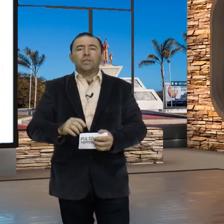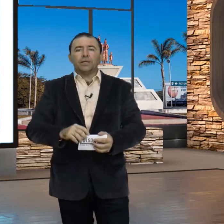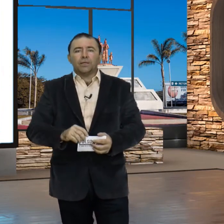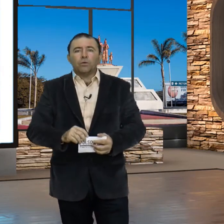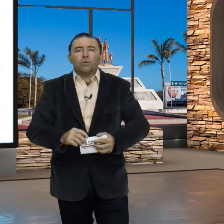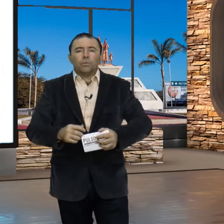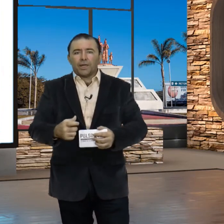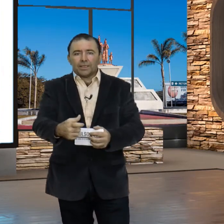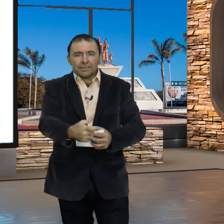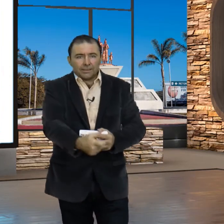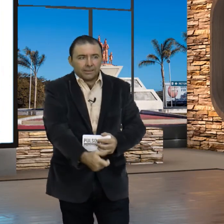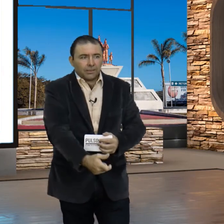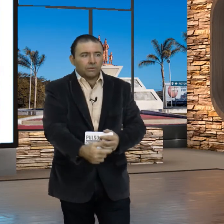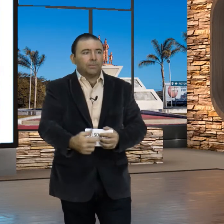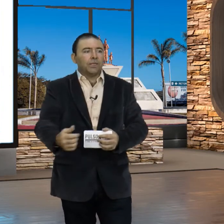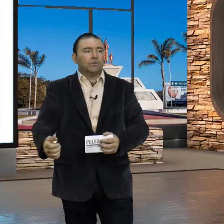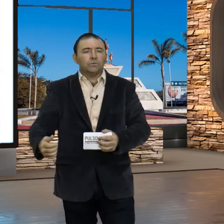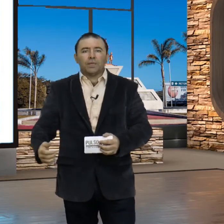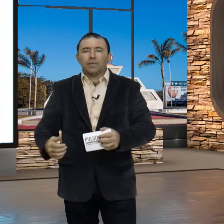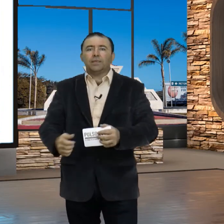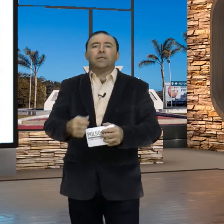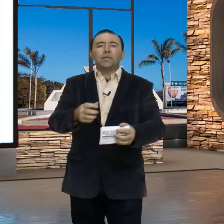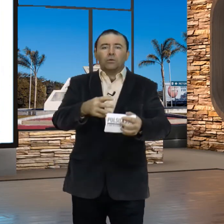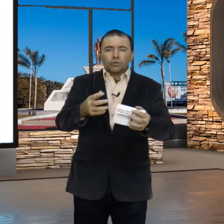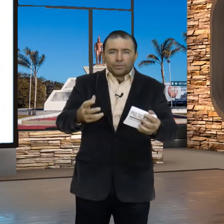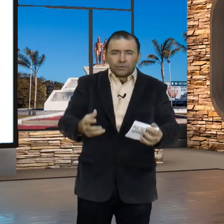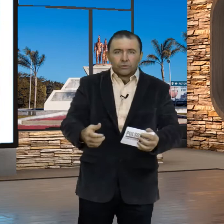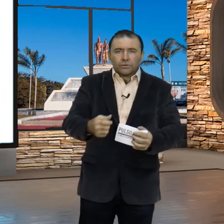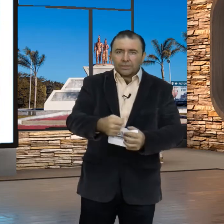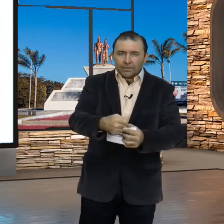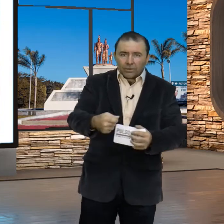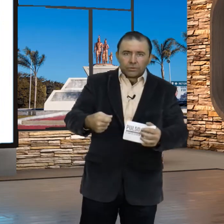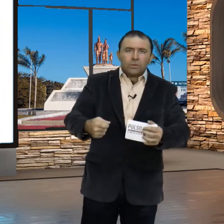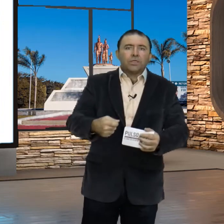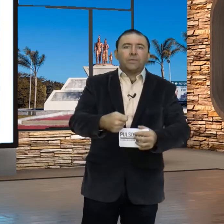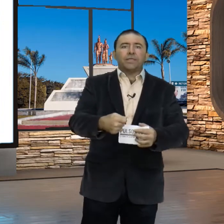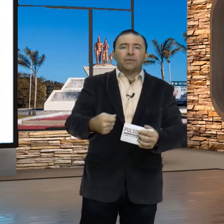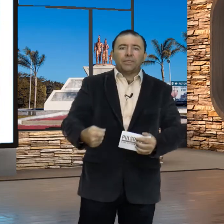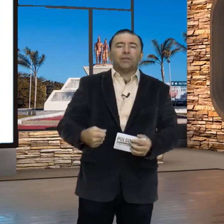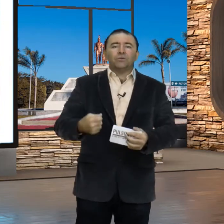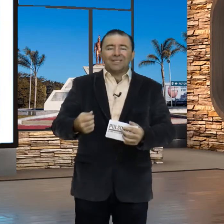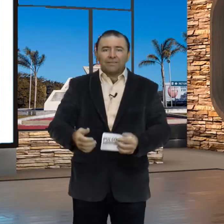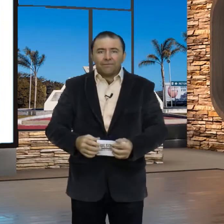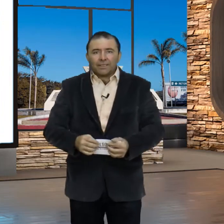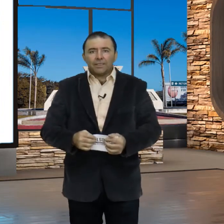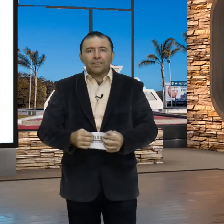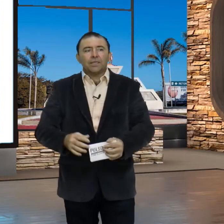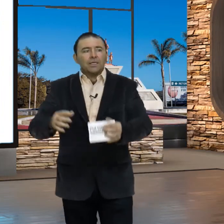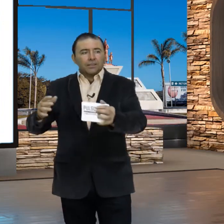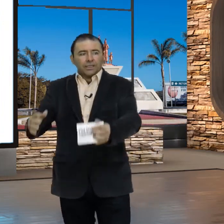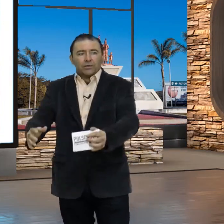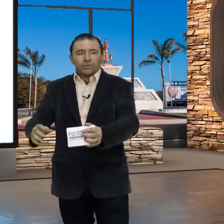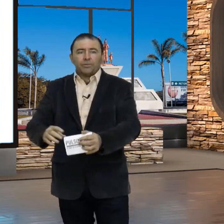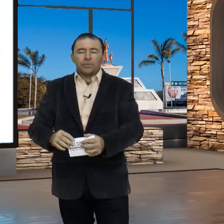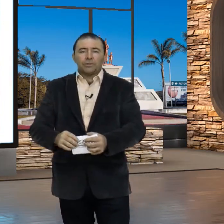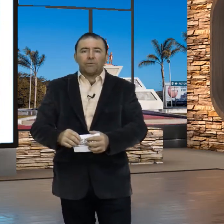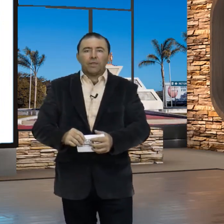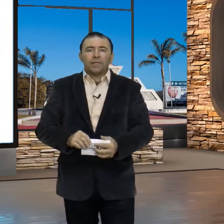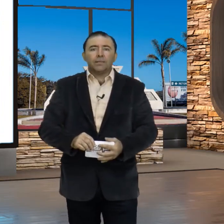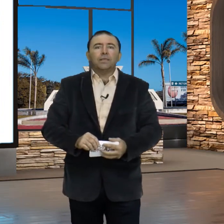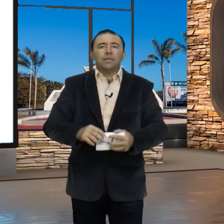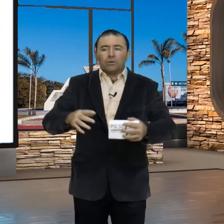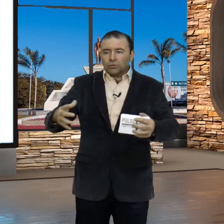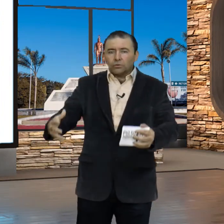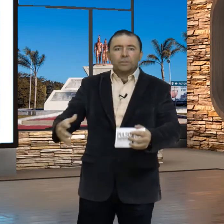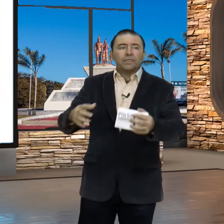tapita de cloro para que sanitice los zapatos para que los objetos que usted lleva inmediatamente los desinfecte deje los zapatos